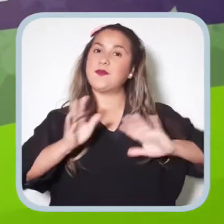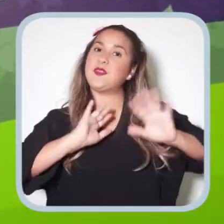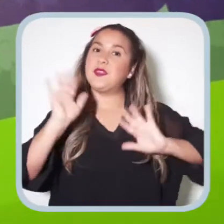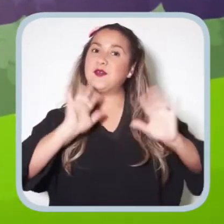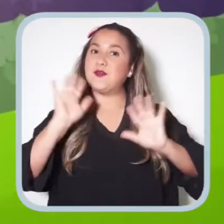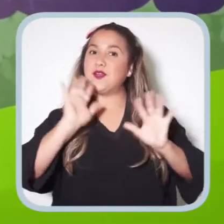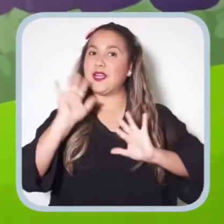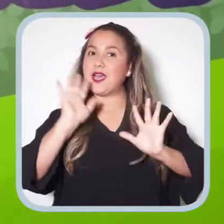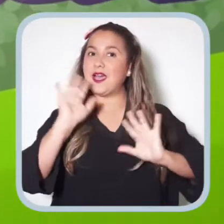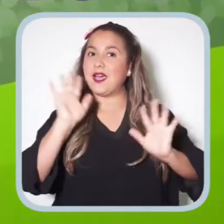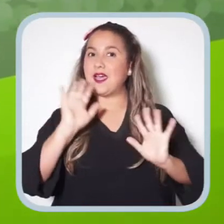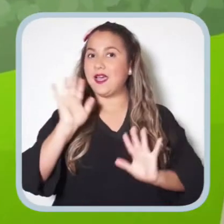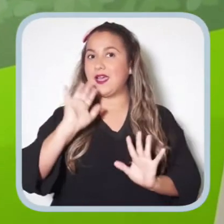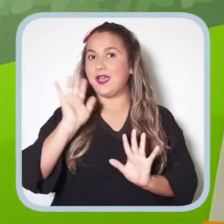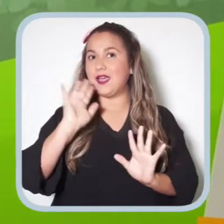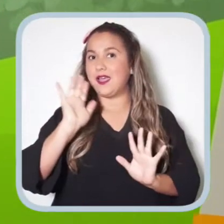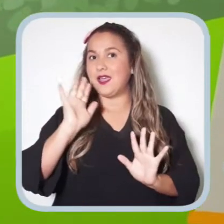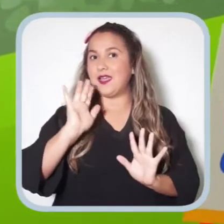¡Hola!